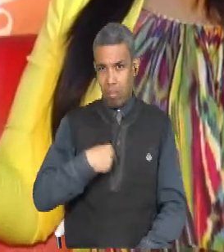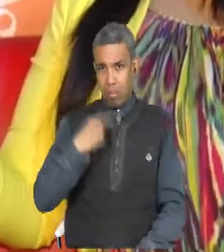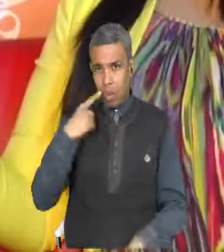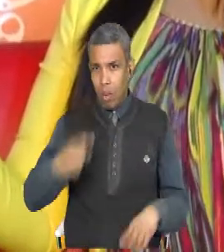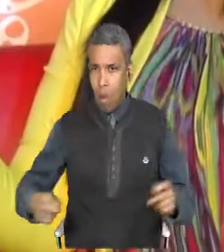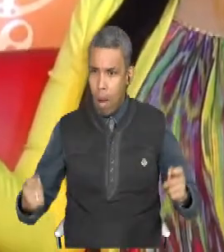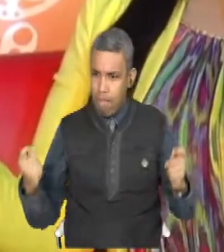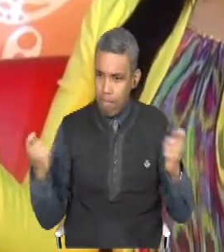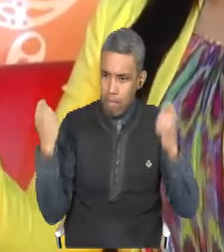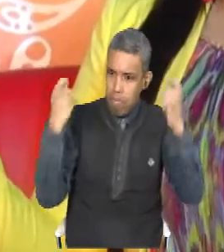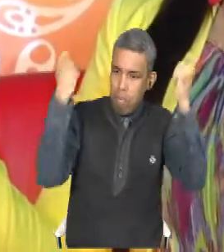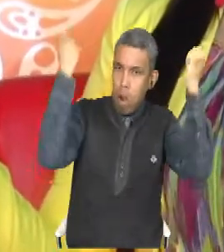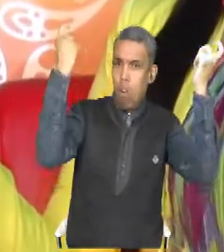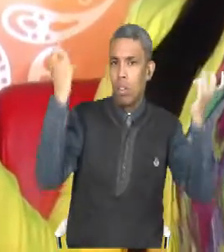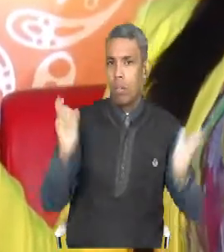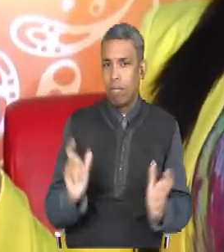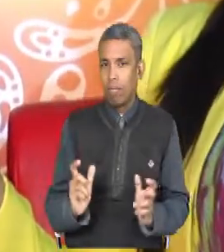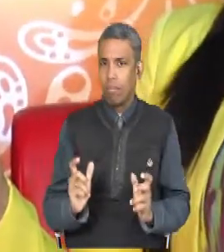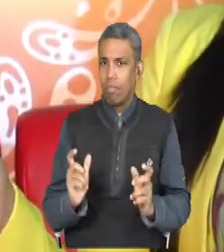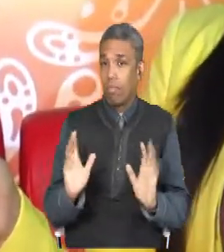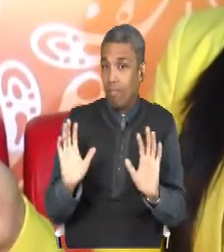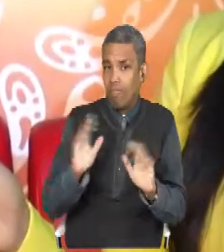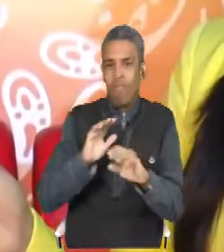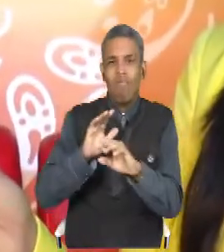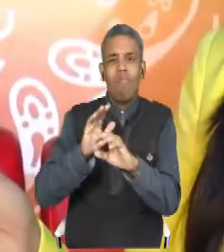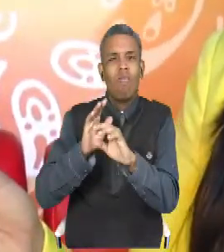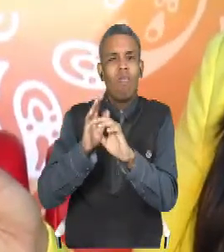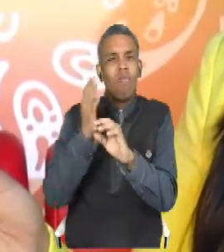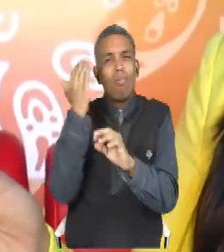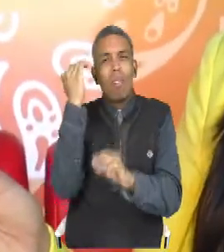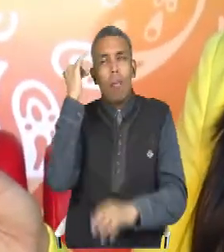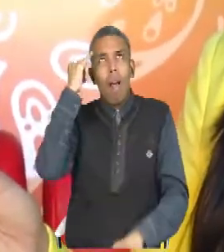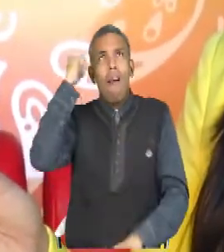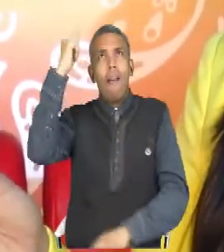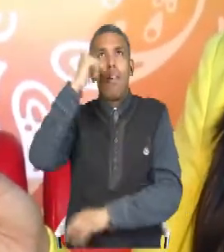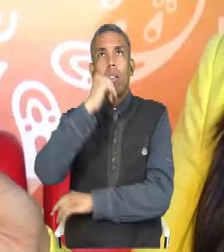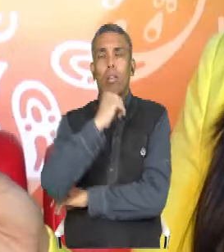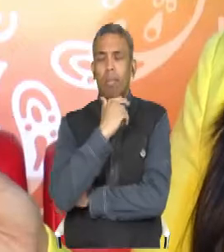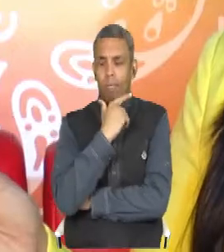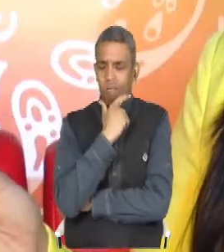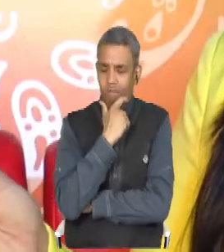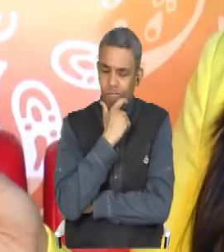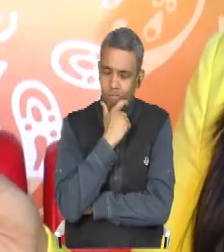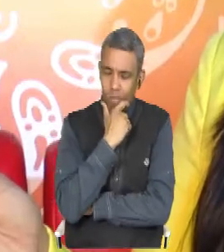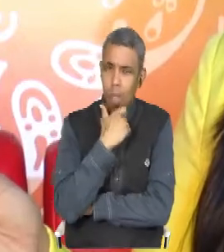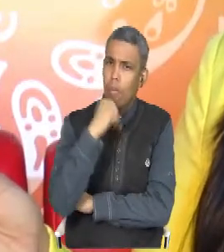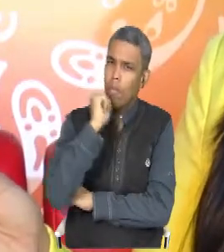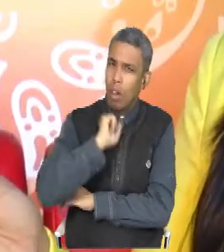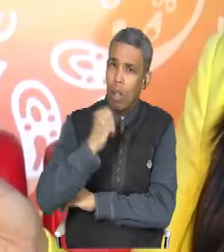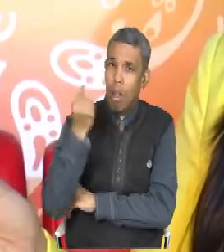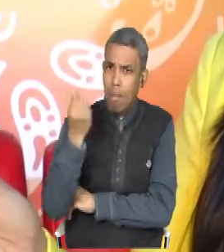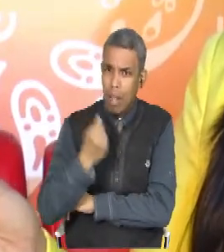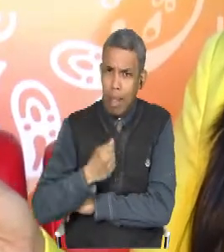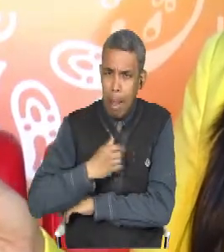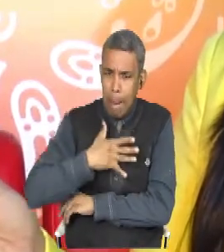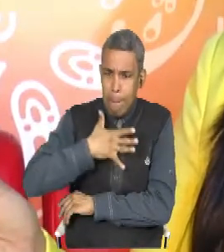de empezar a reducir los presupuestos debido a la situación en la que se encuentra no solo Barranca Bermeja, sino el país.